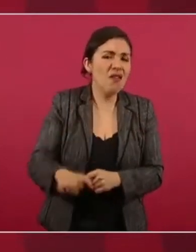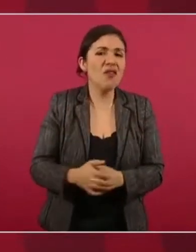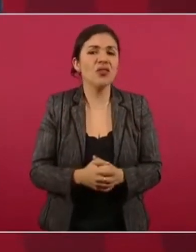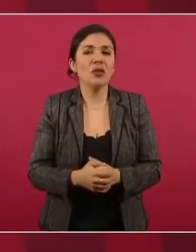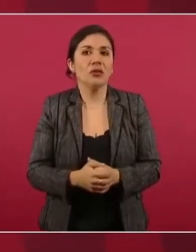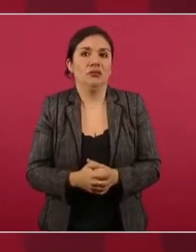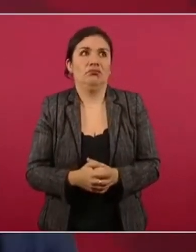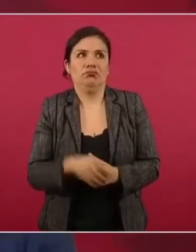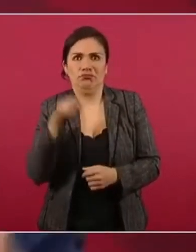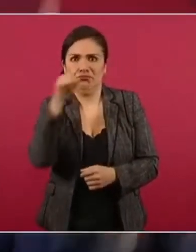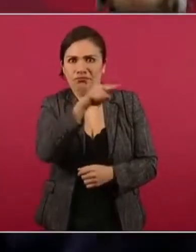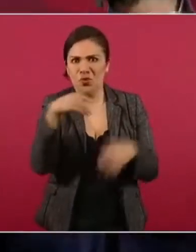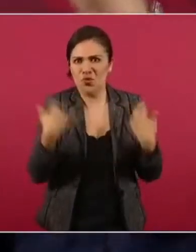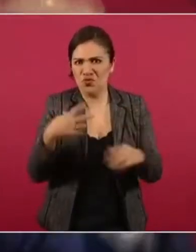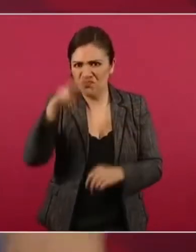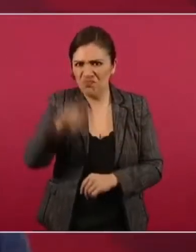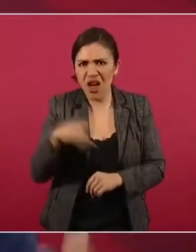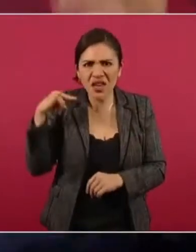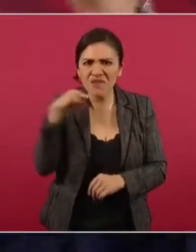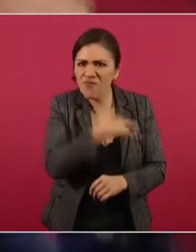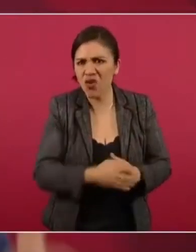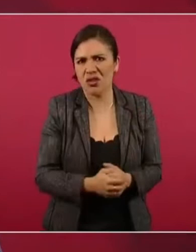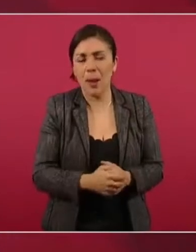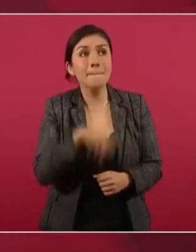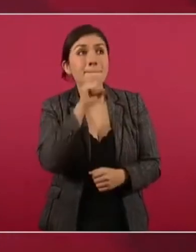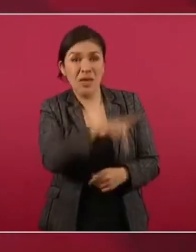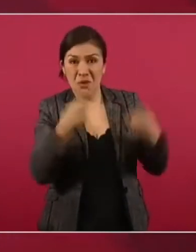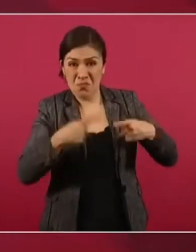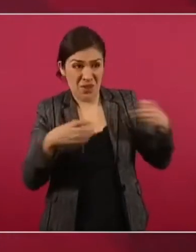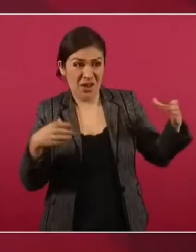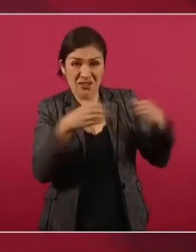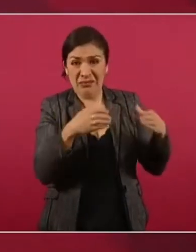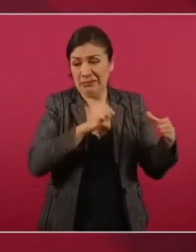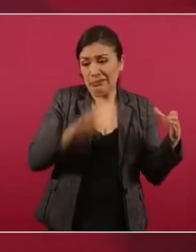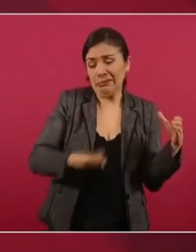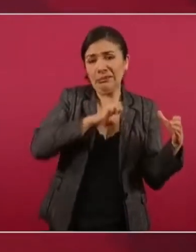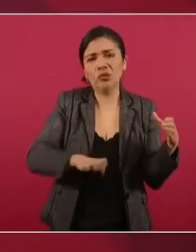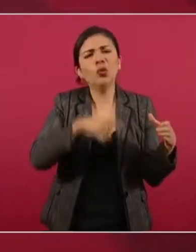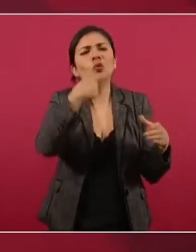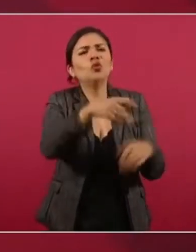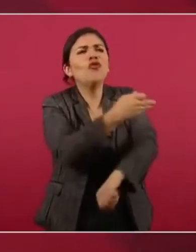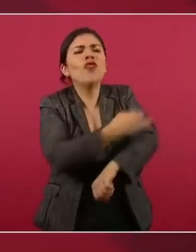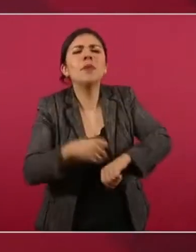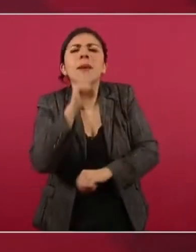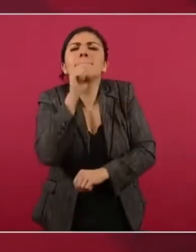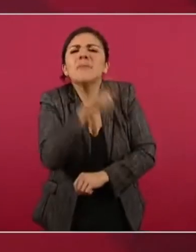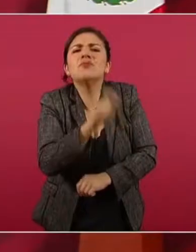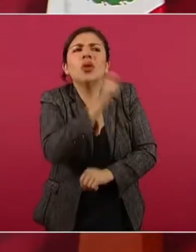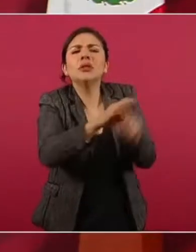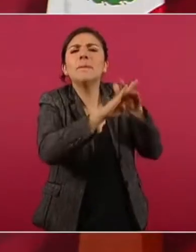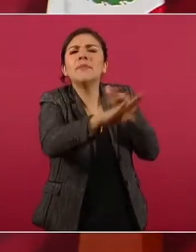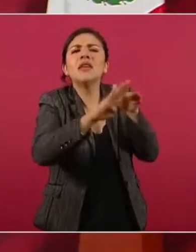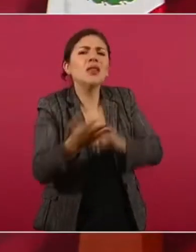son unos hipócritas, porque además muchos de ellos provienen de familias migrantes.